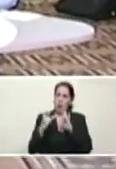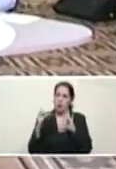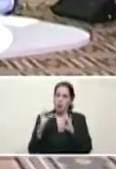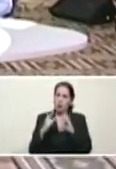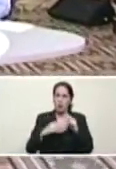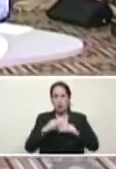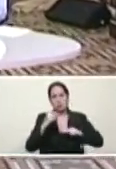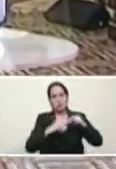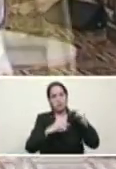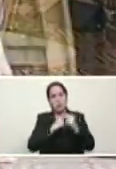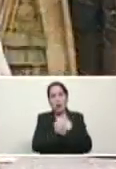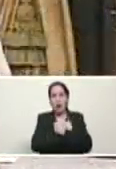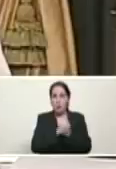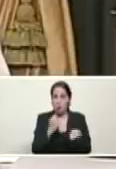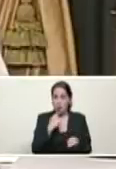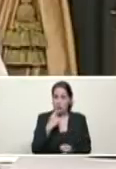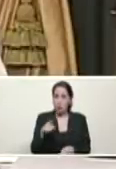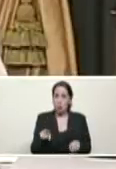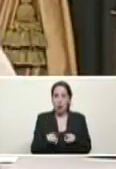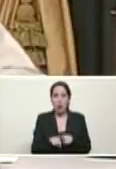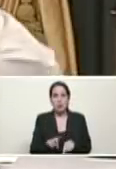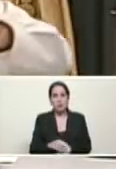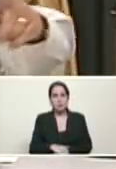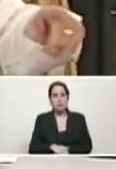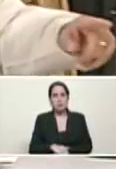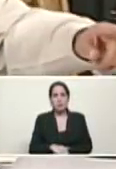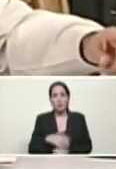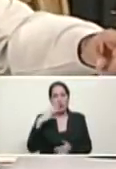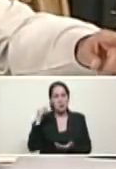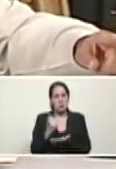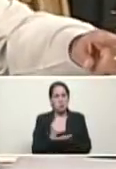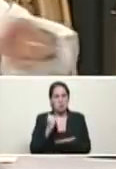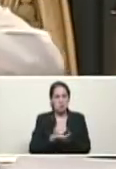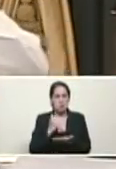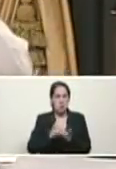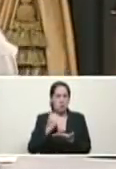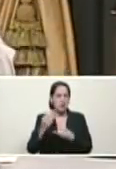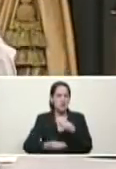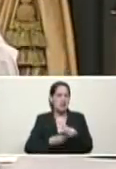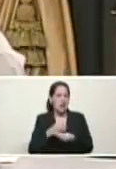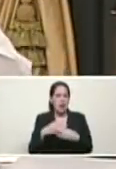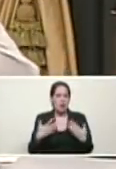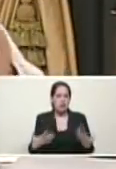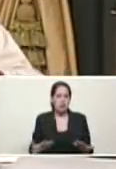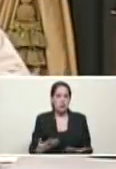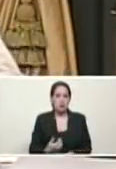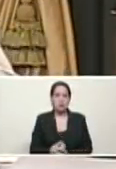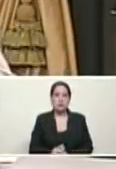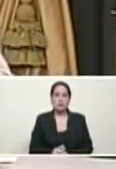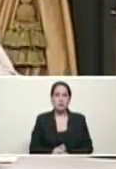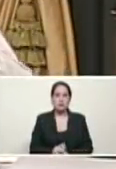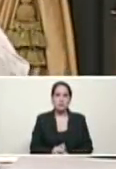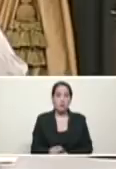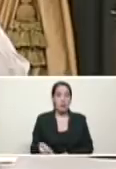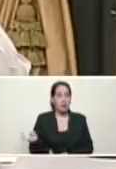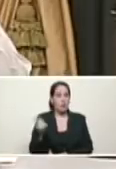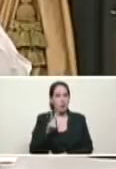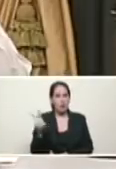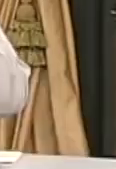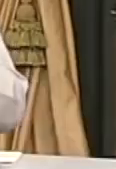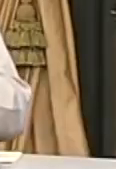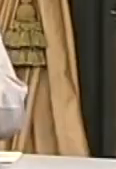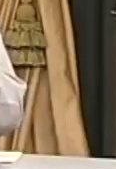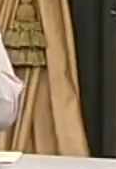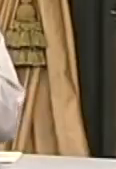obras son amores, dicen, y los amores se comprueban con acciones. El amor por la Venezuela, el amor